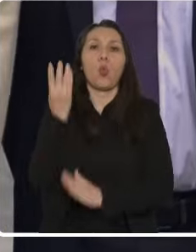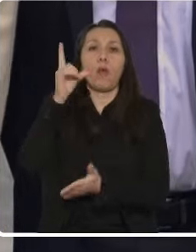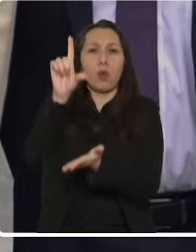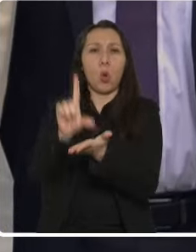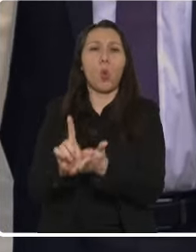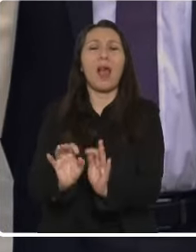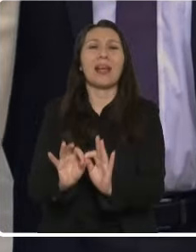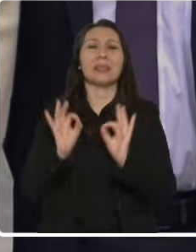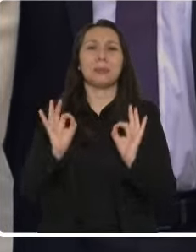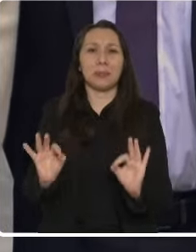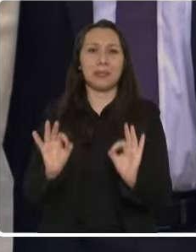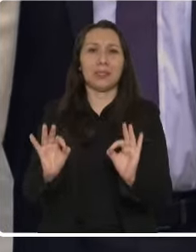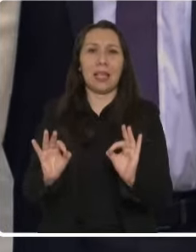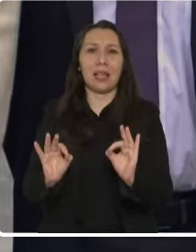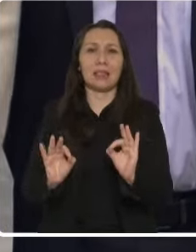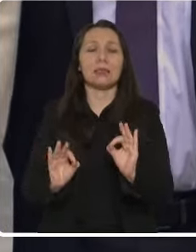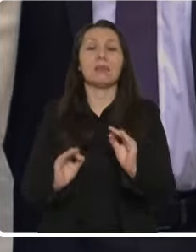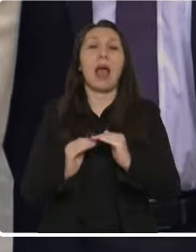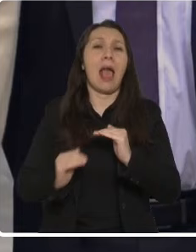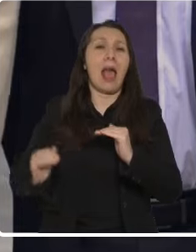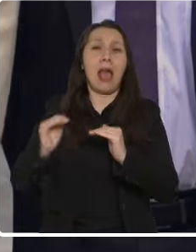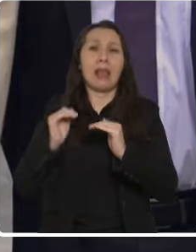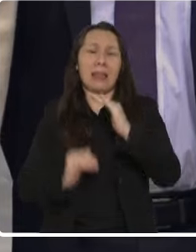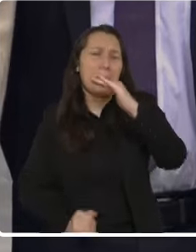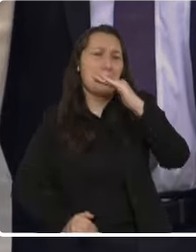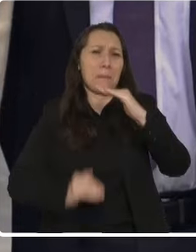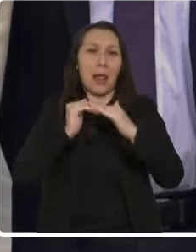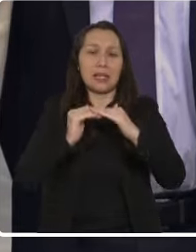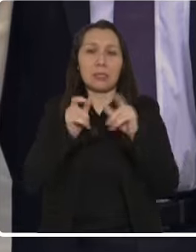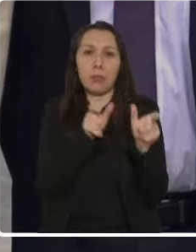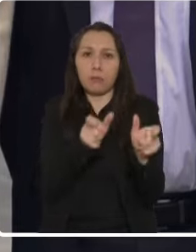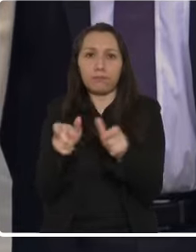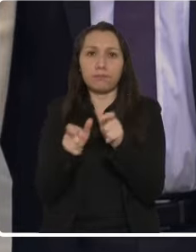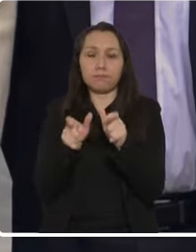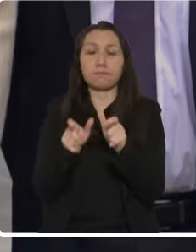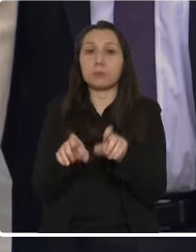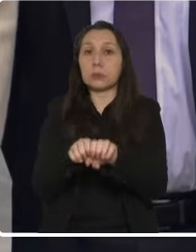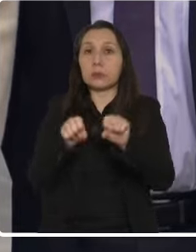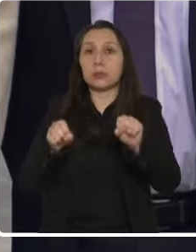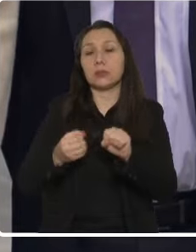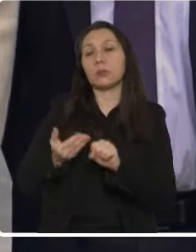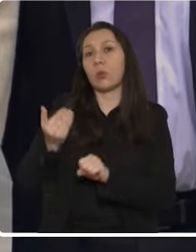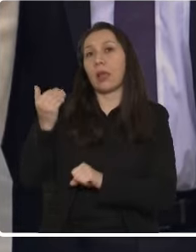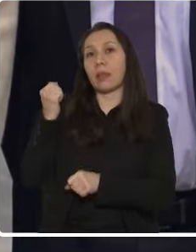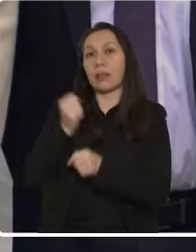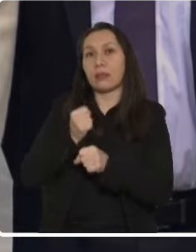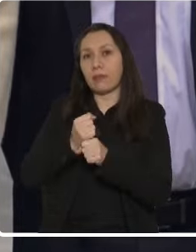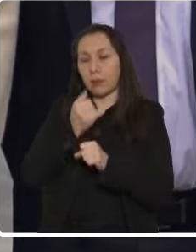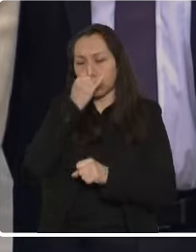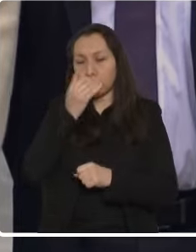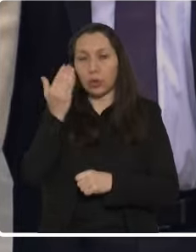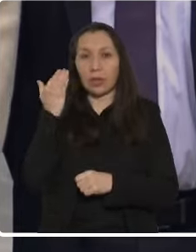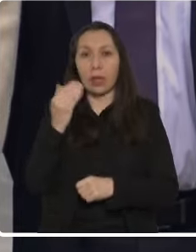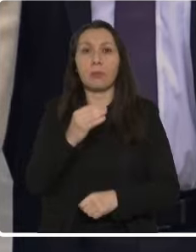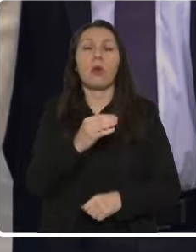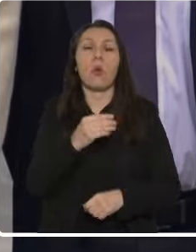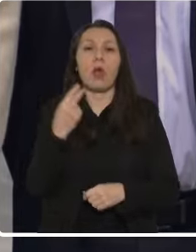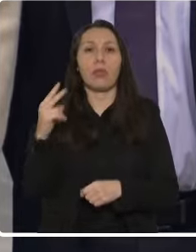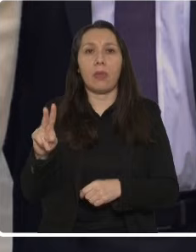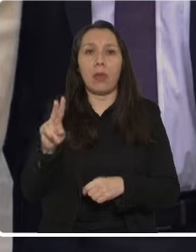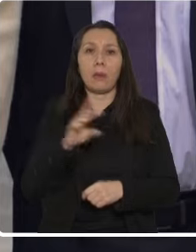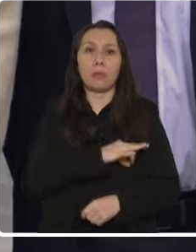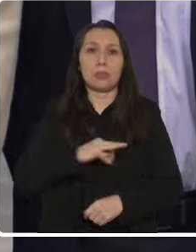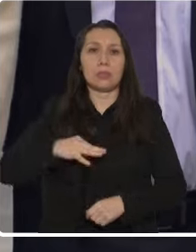recinto especial de alta y máxima seguridad, concretando lo que se venía trabajando de hace tiempo por parte del Ministerio de